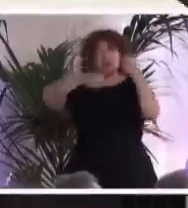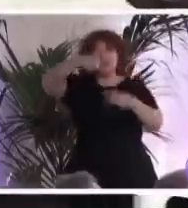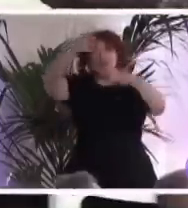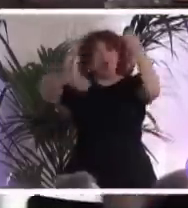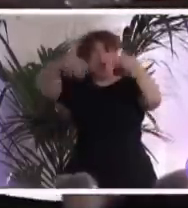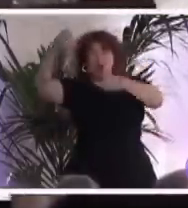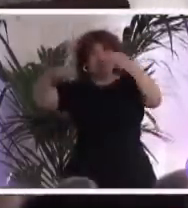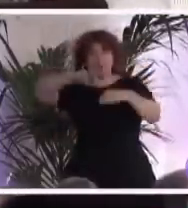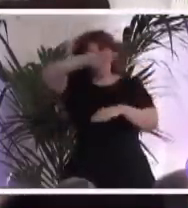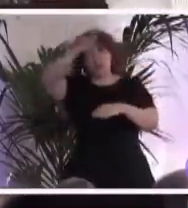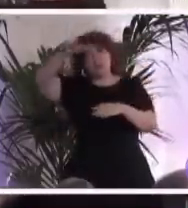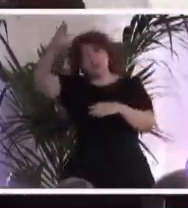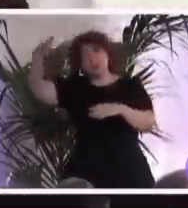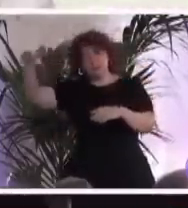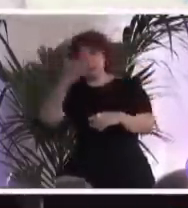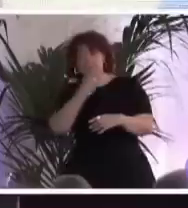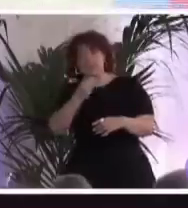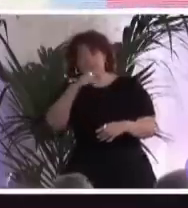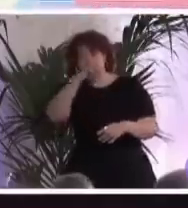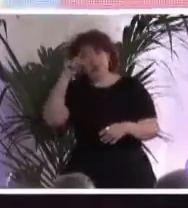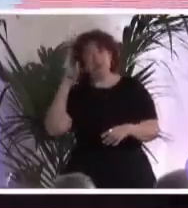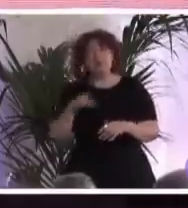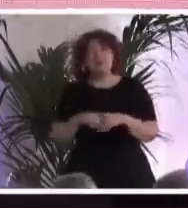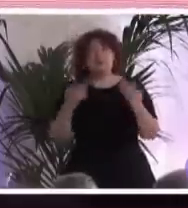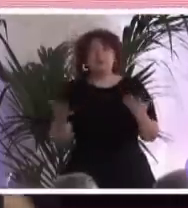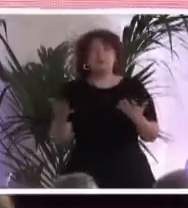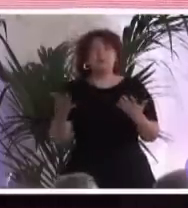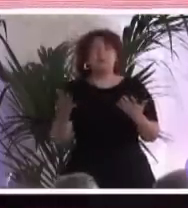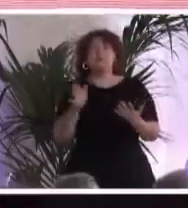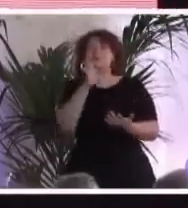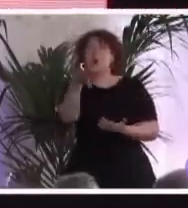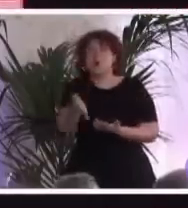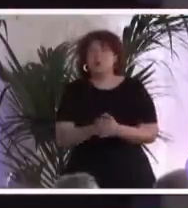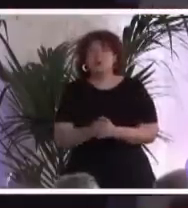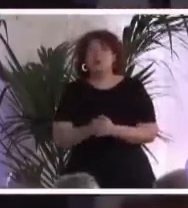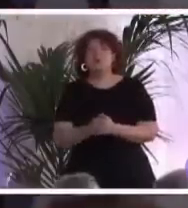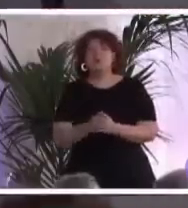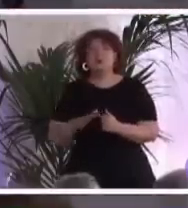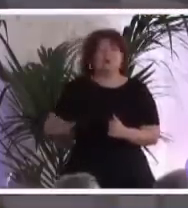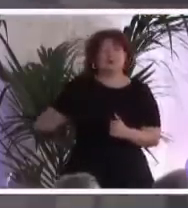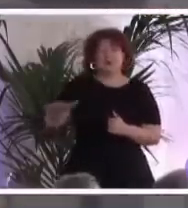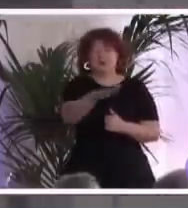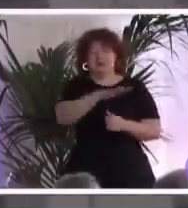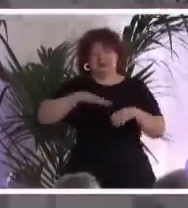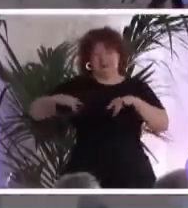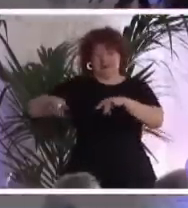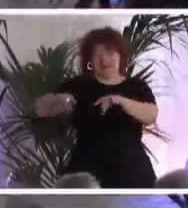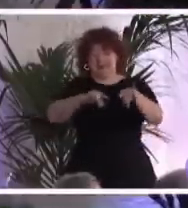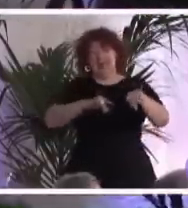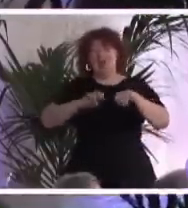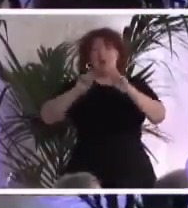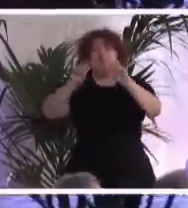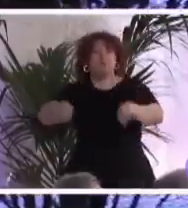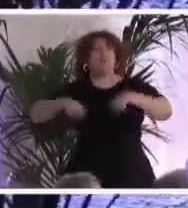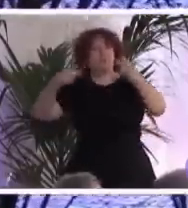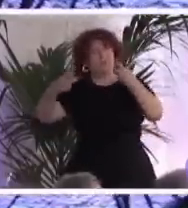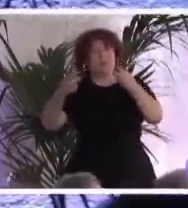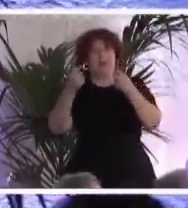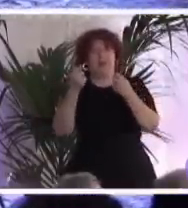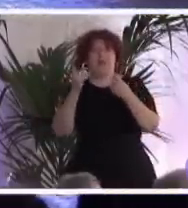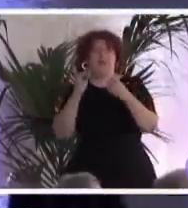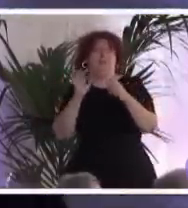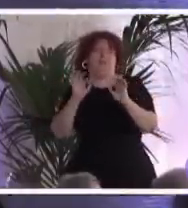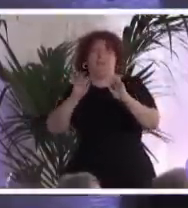se ven uno rascacielos eso fue el resultado de la recalificación de unos terrenos la famosa recalificación